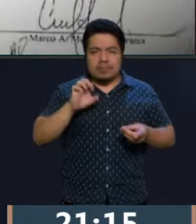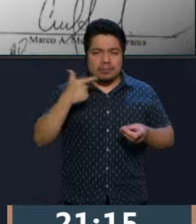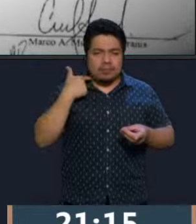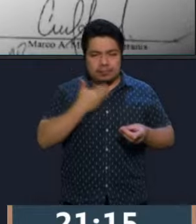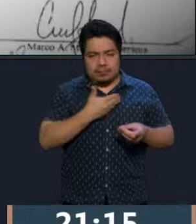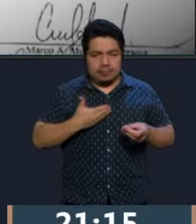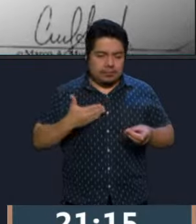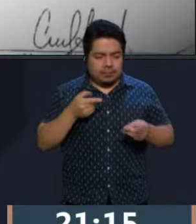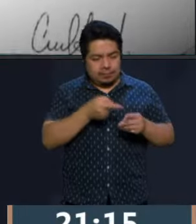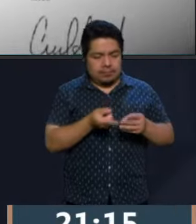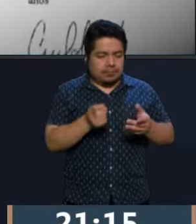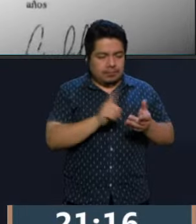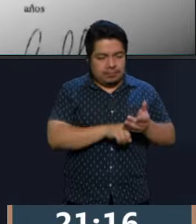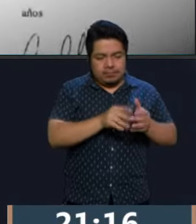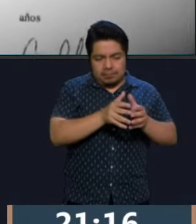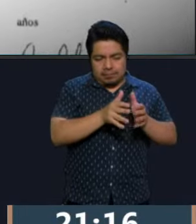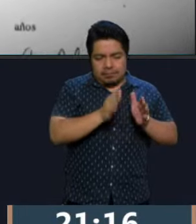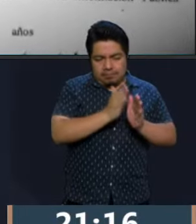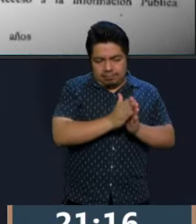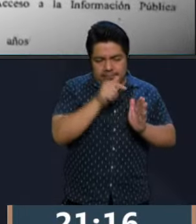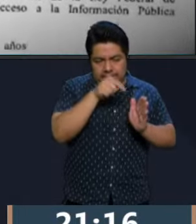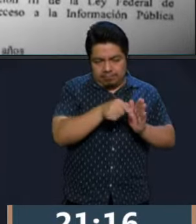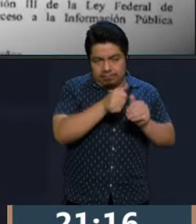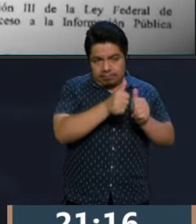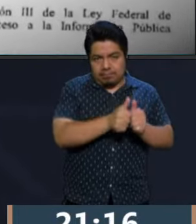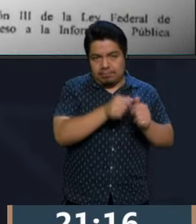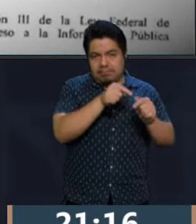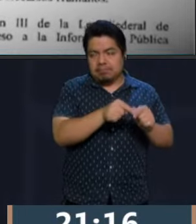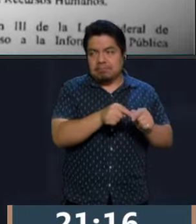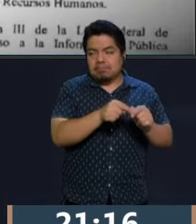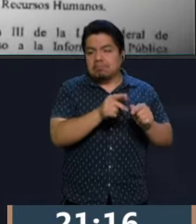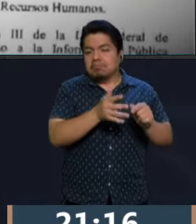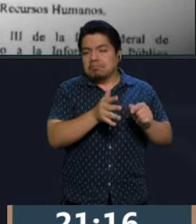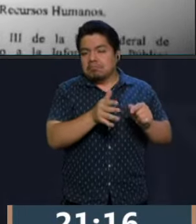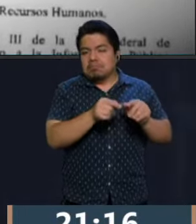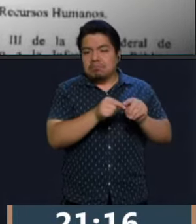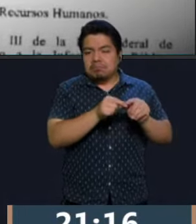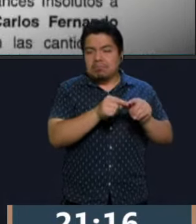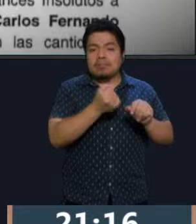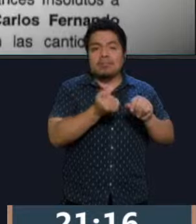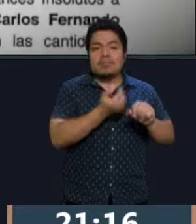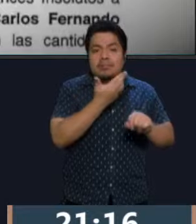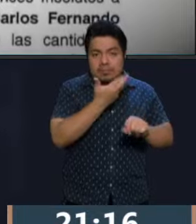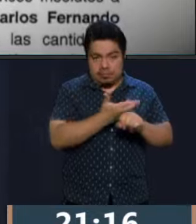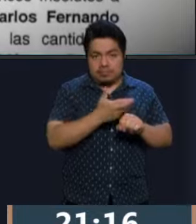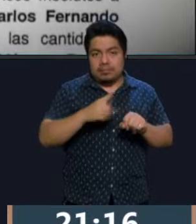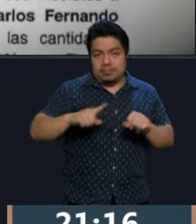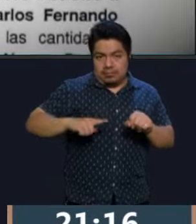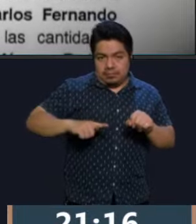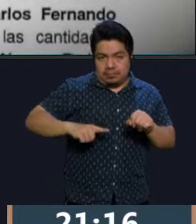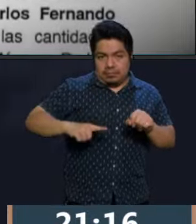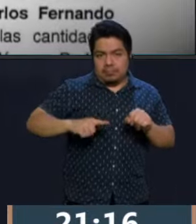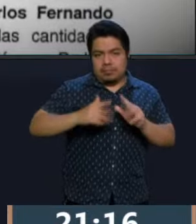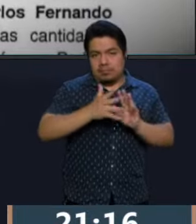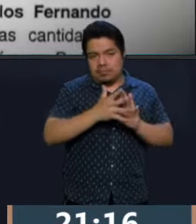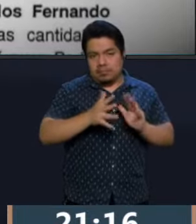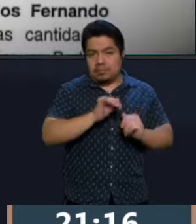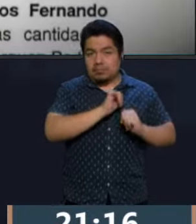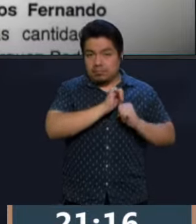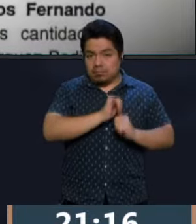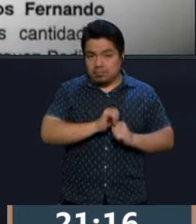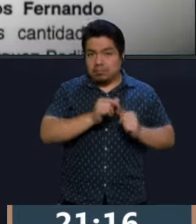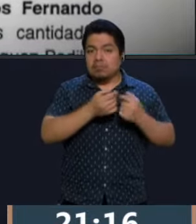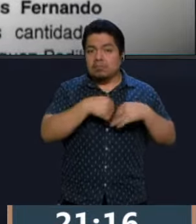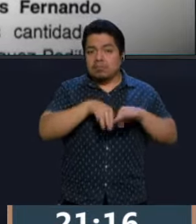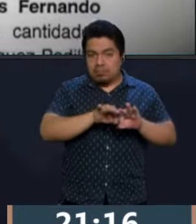y eso nos conduce a pues ubicarla en la Secretaría de Gobernación, en un puesto muy relevante